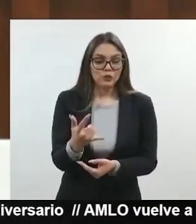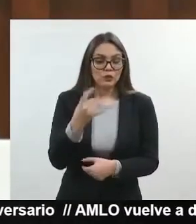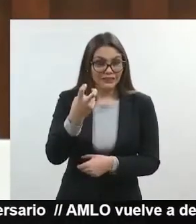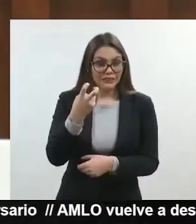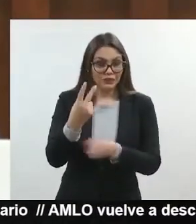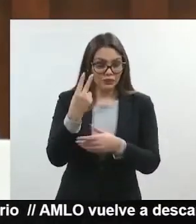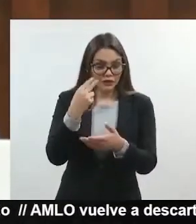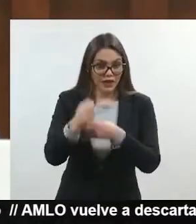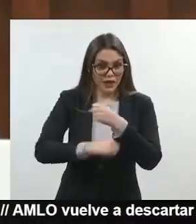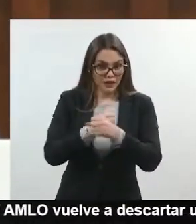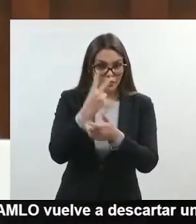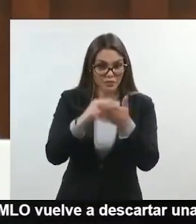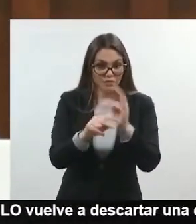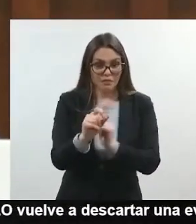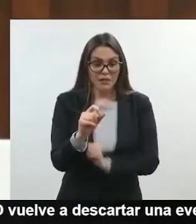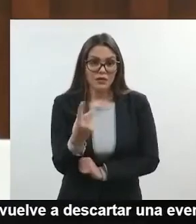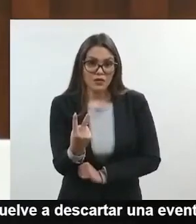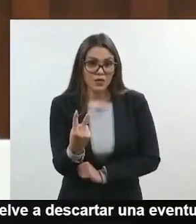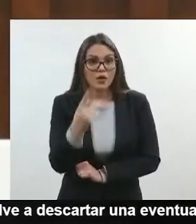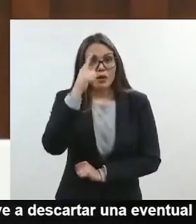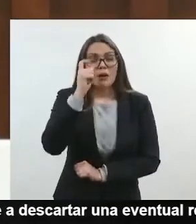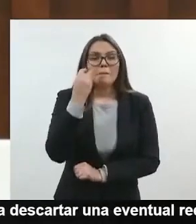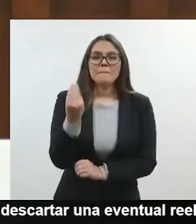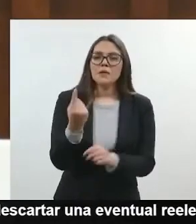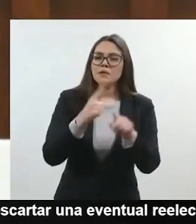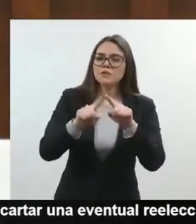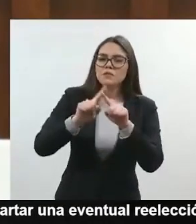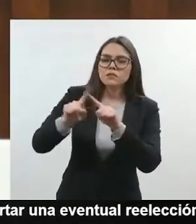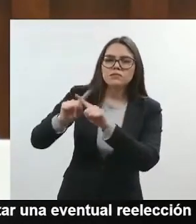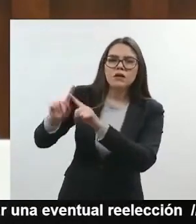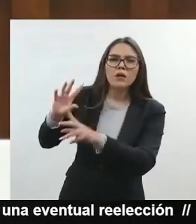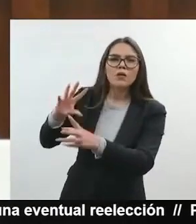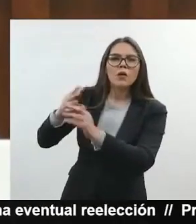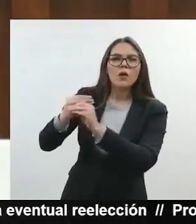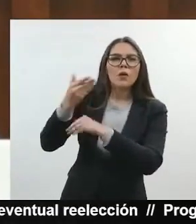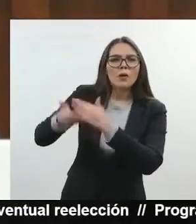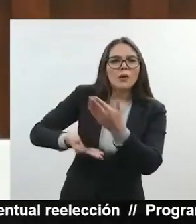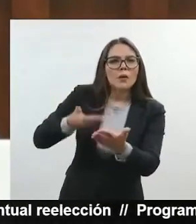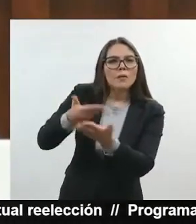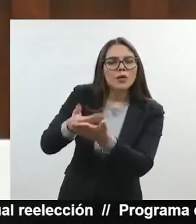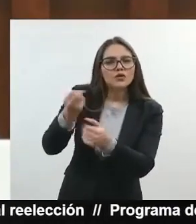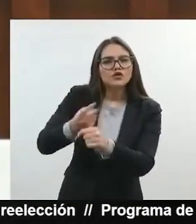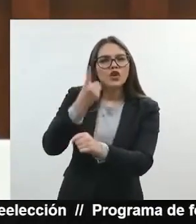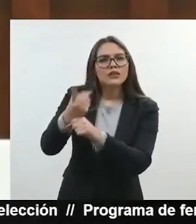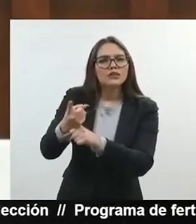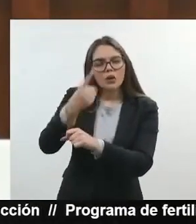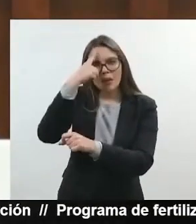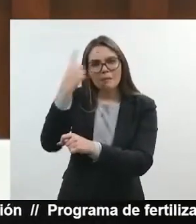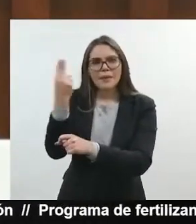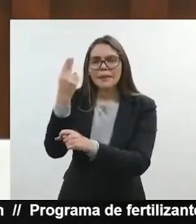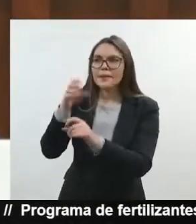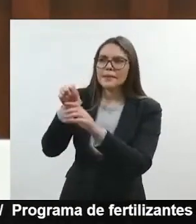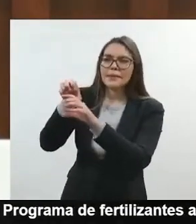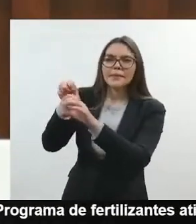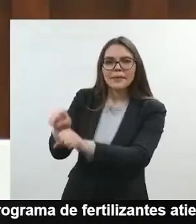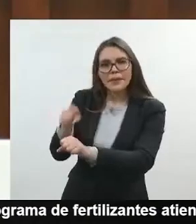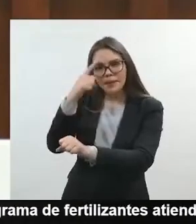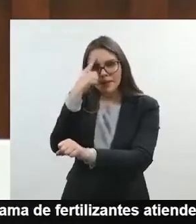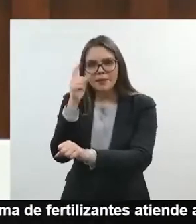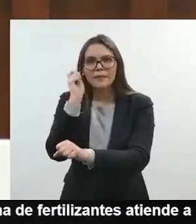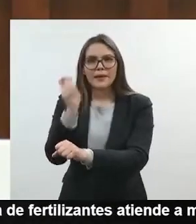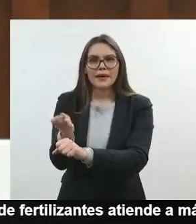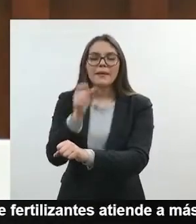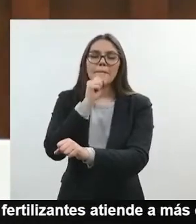estas forman parte de la solicitud de órdenes de aprehensión que se presentó en el mes de agosto por la